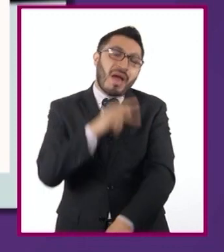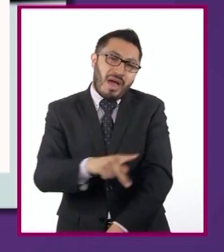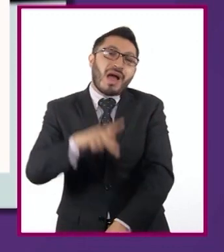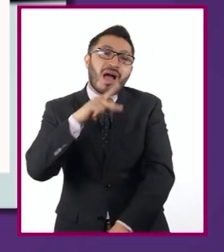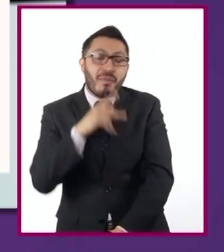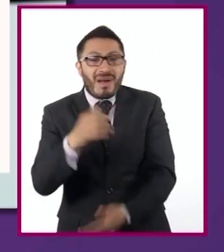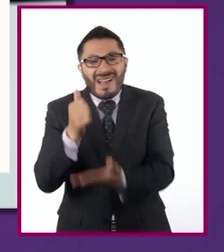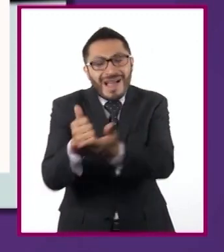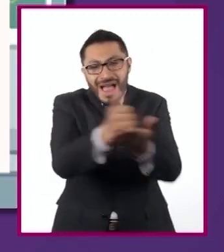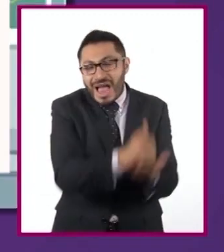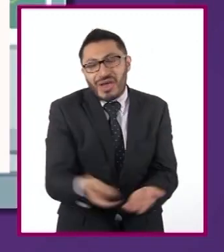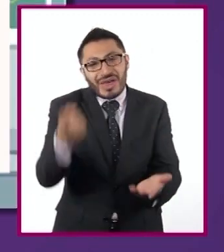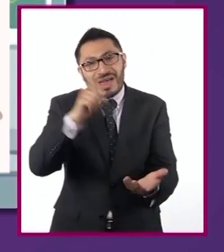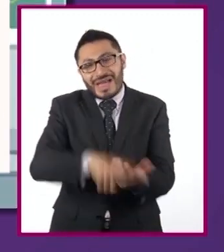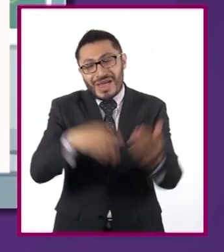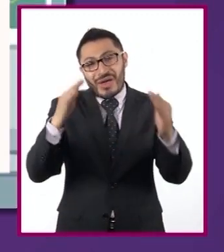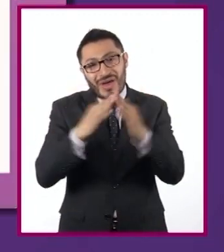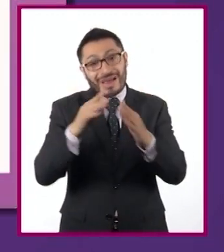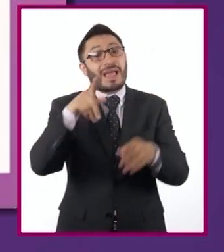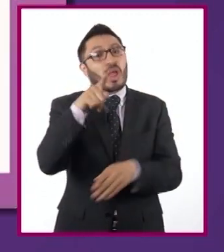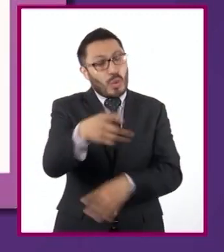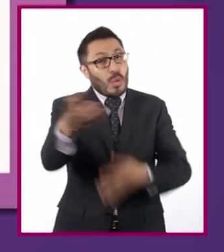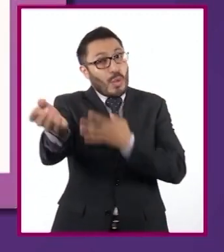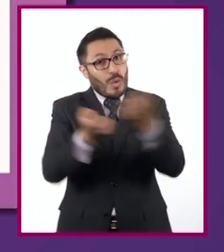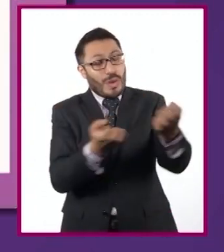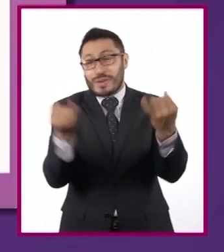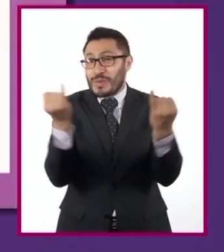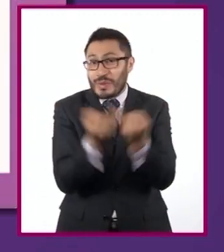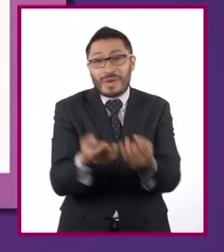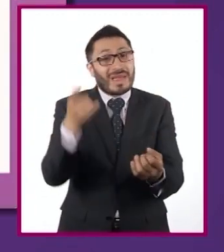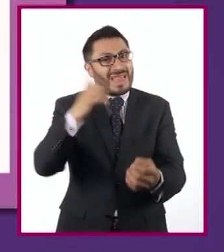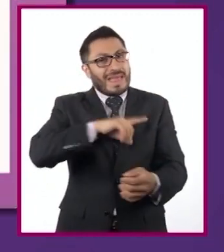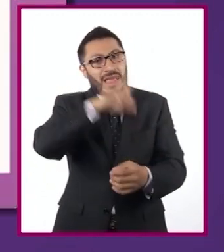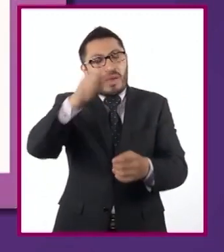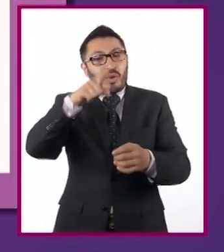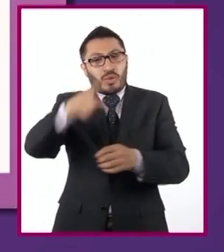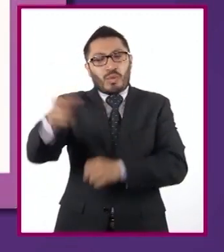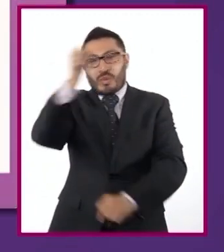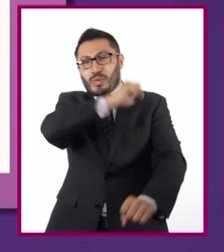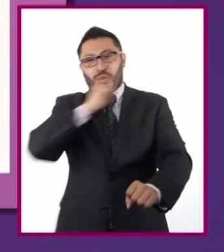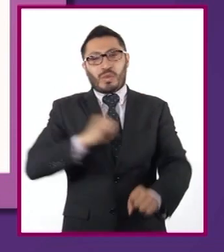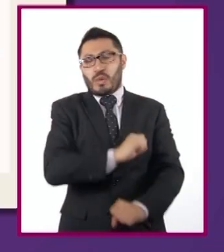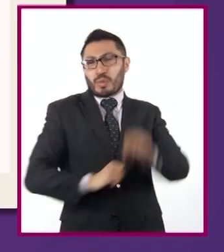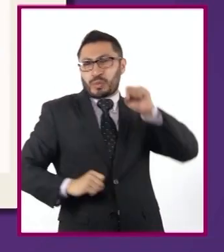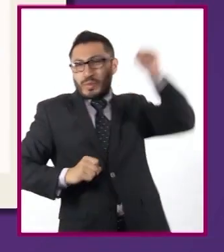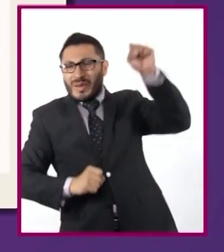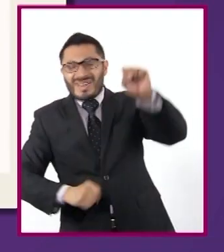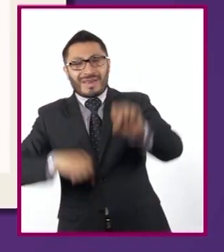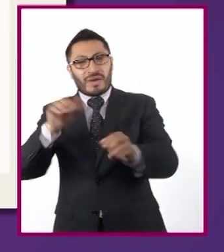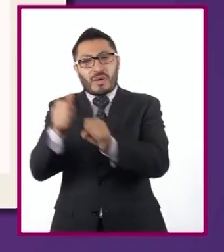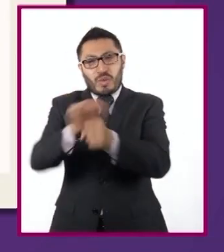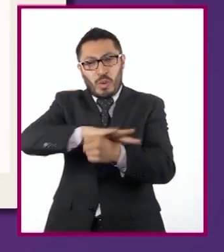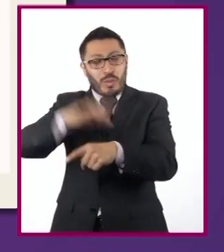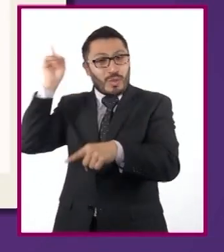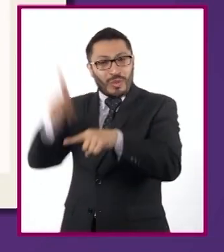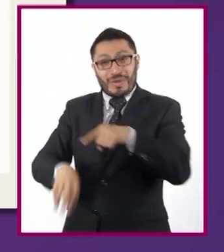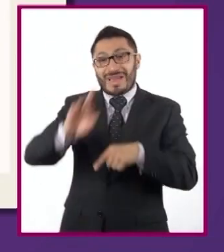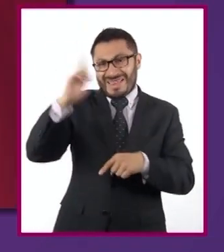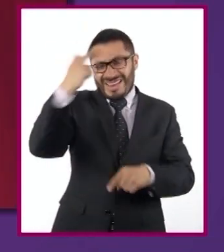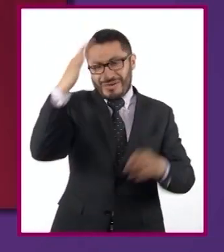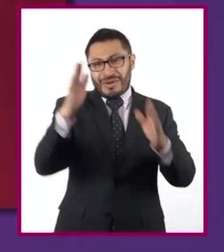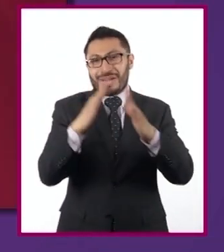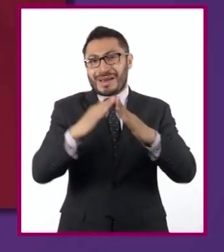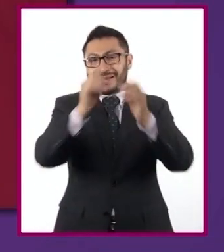ayuda en las labores de la casa y haz ejercicio. Así, serás un héroe o una heroína contra el coronavirus. Y recuerda, quédate en